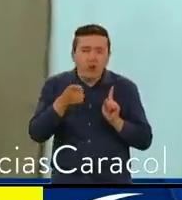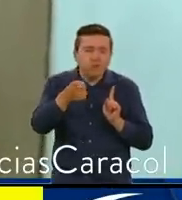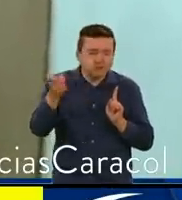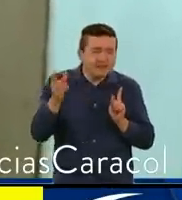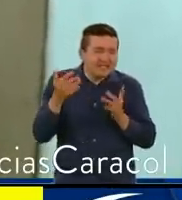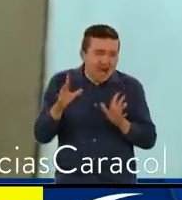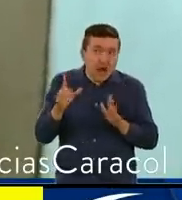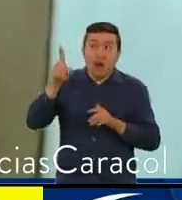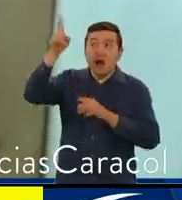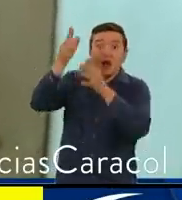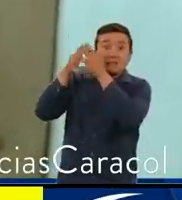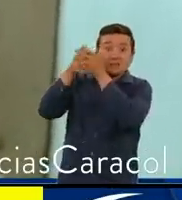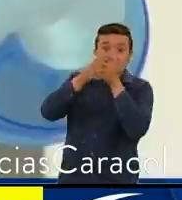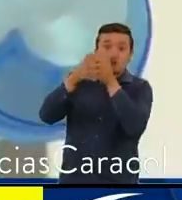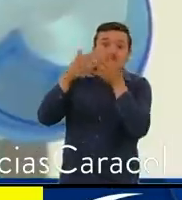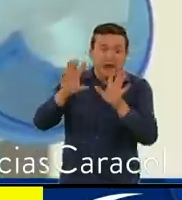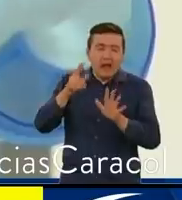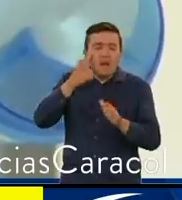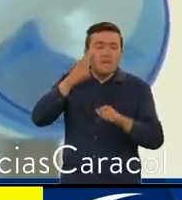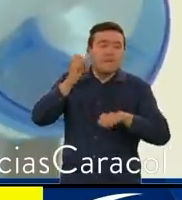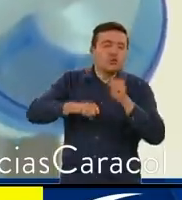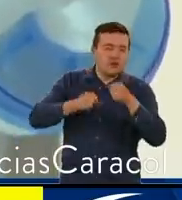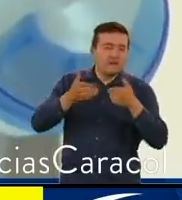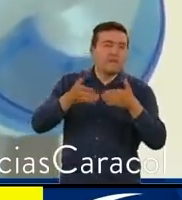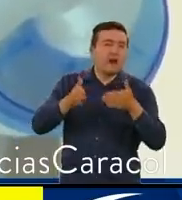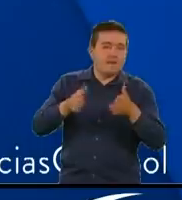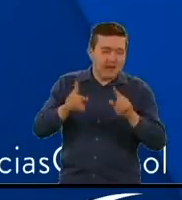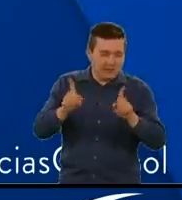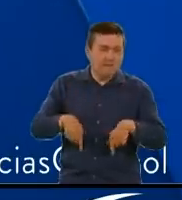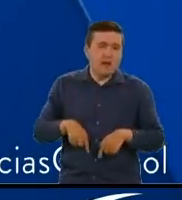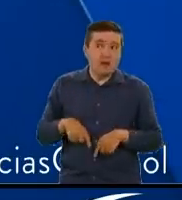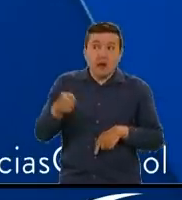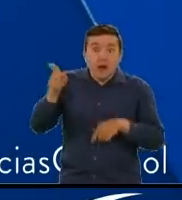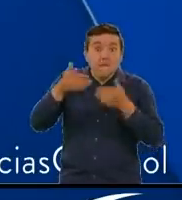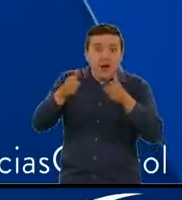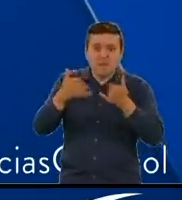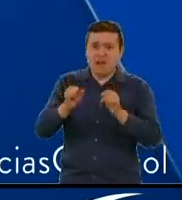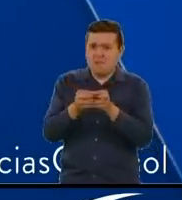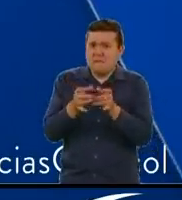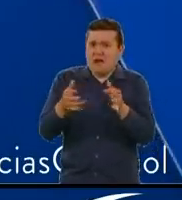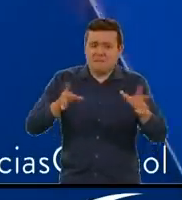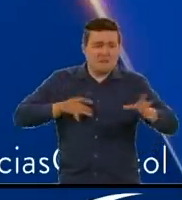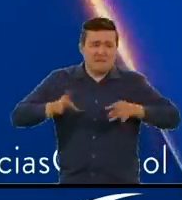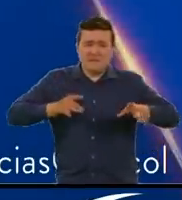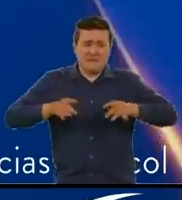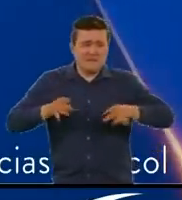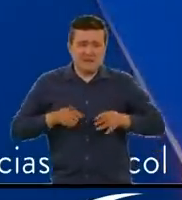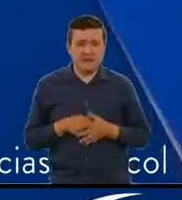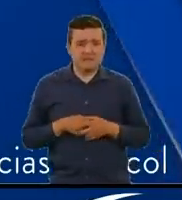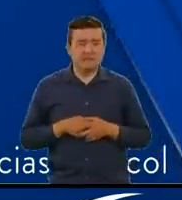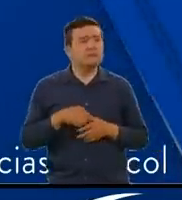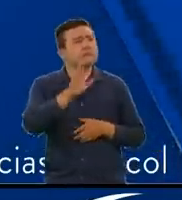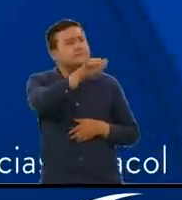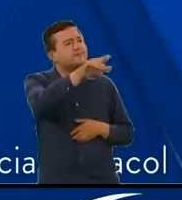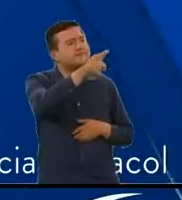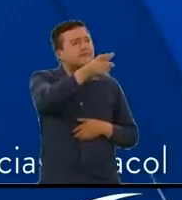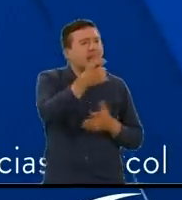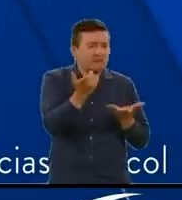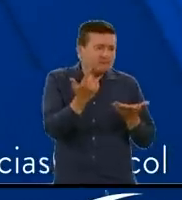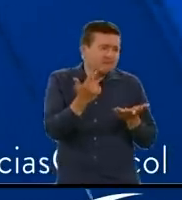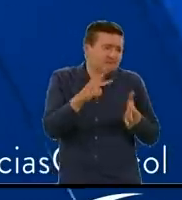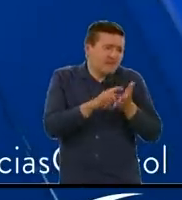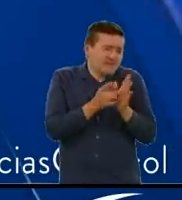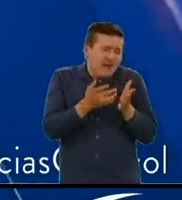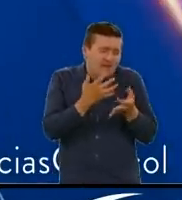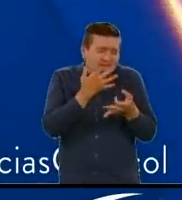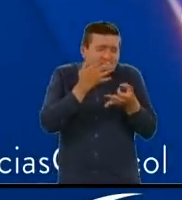muy probable también que esté en Panamá. Panamá también está muy disparado. Doctor, y esto ya es una realidad, pero entonces, ¿qué podemos hacer? Digamos,